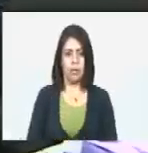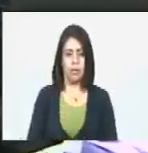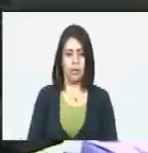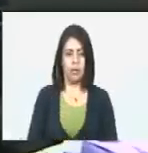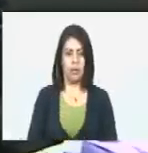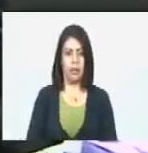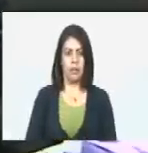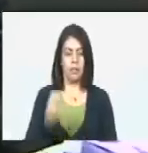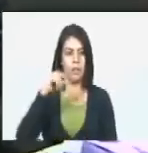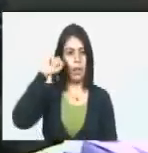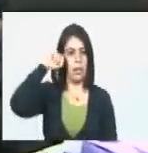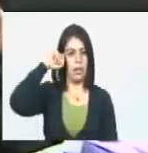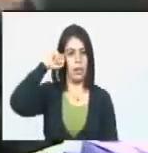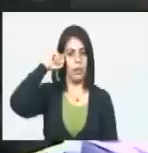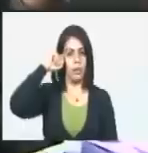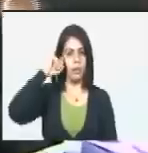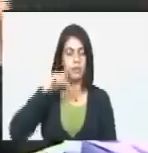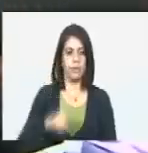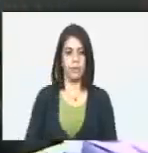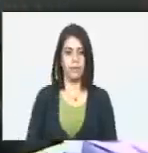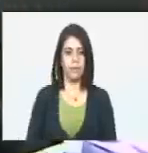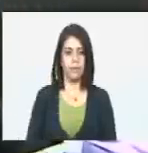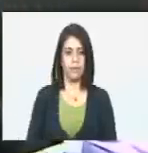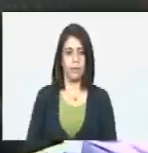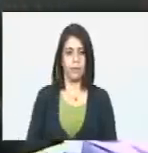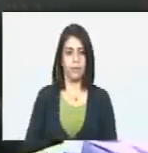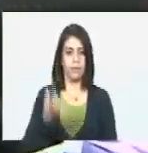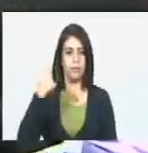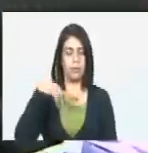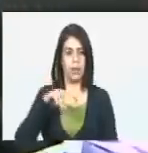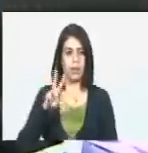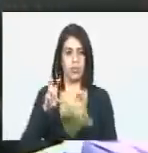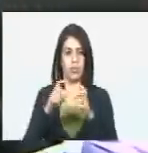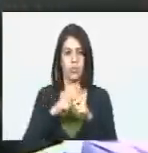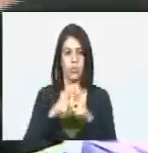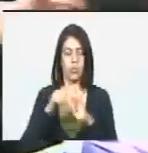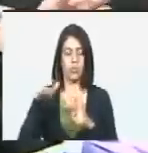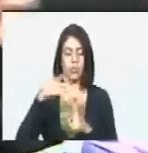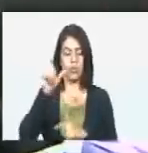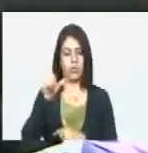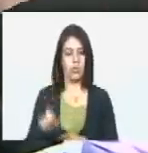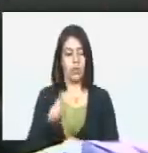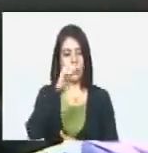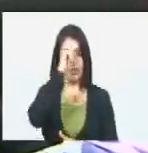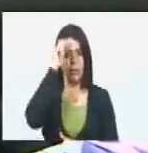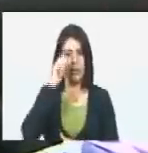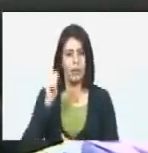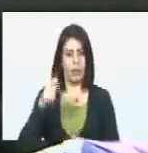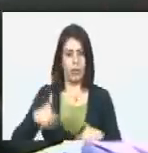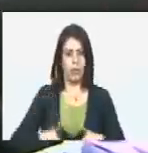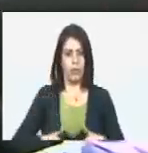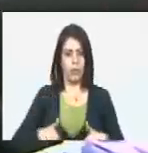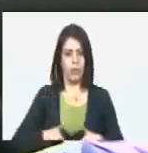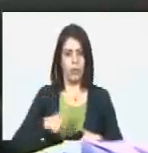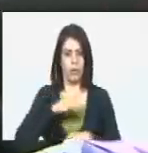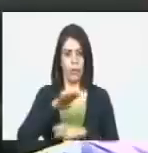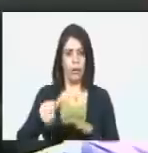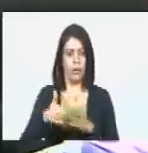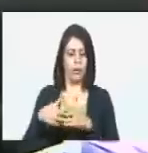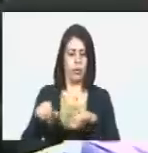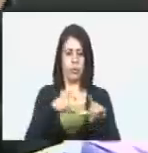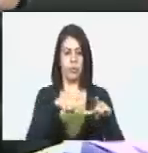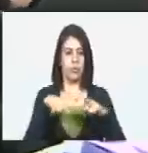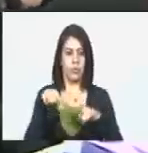recuerdo que nos vino, el más lejano, fue cuando ella, afanadita por estos espacios de